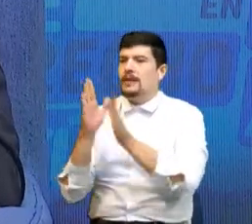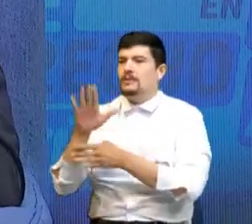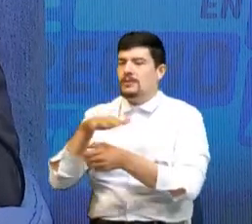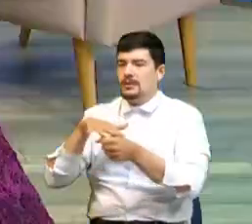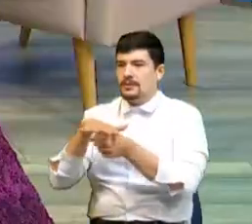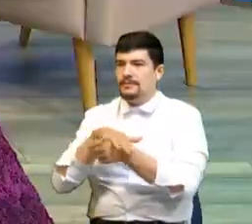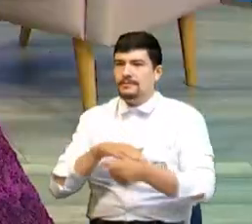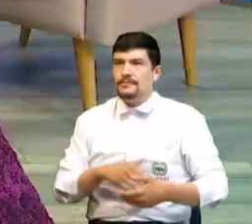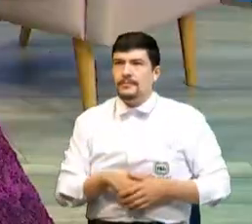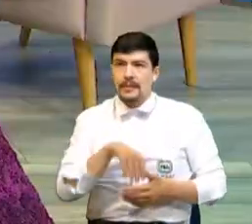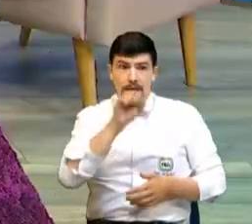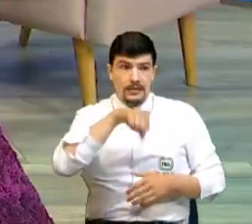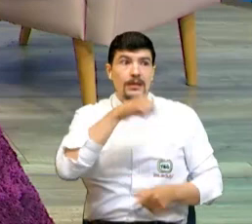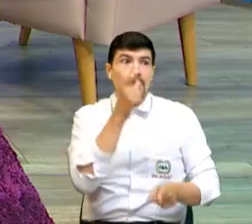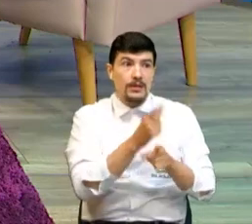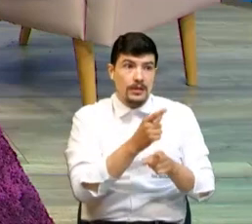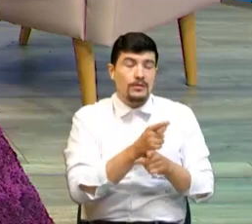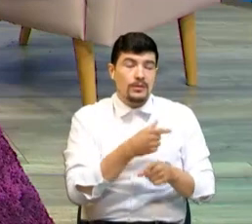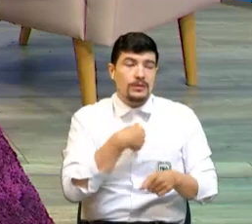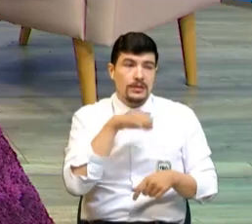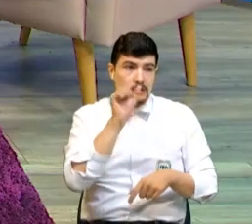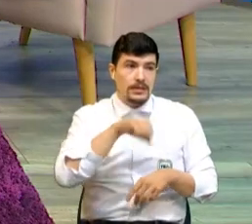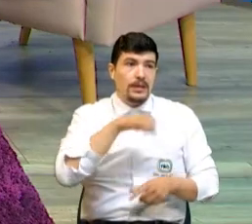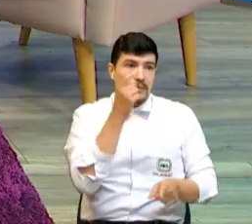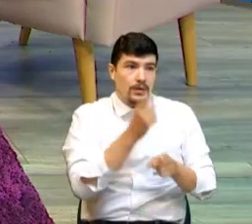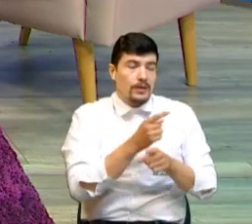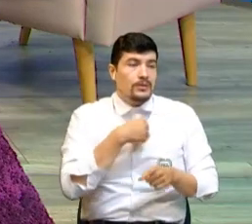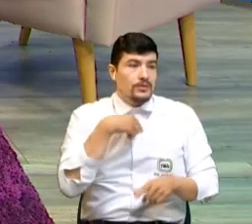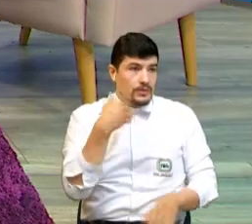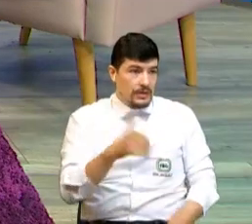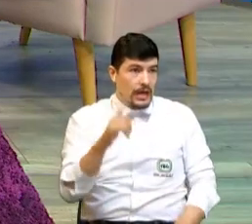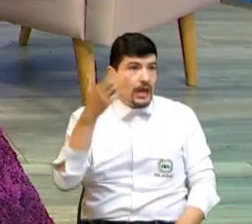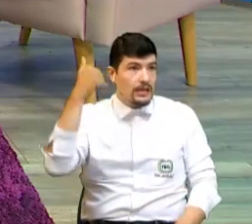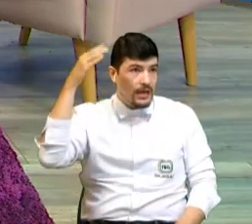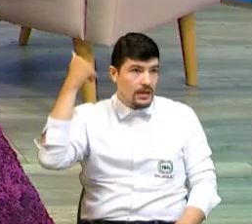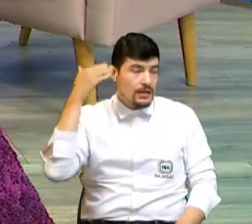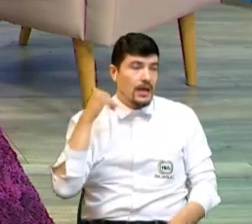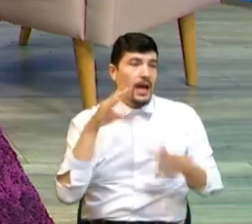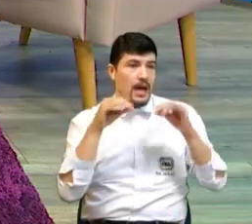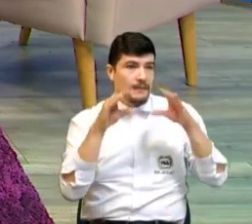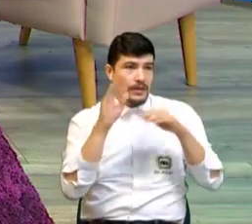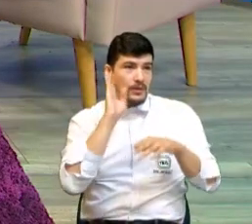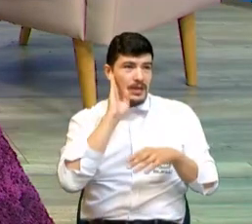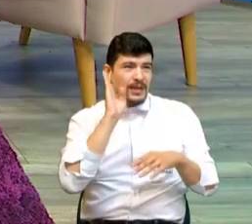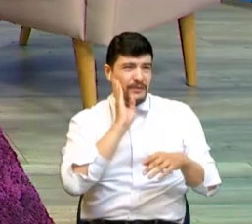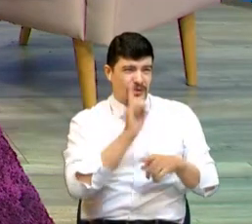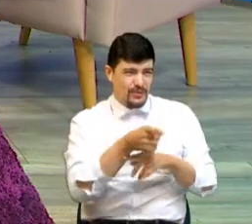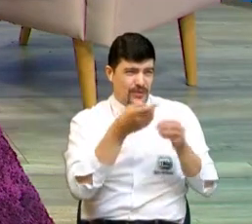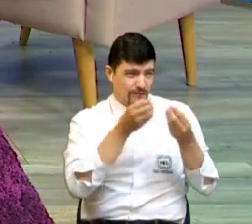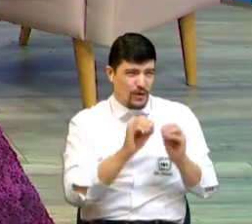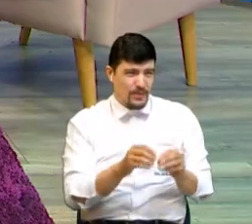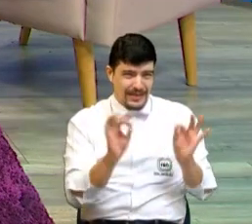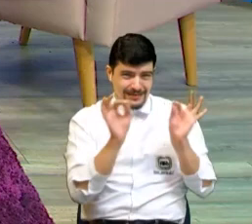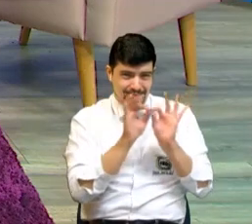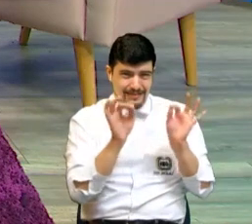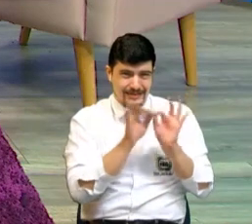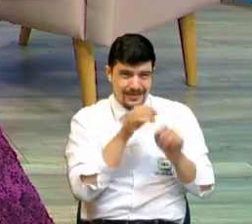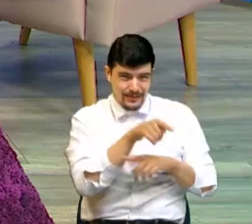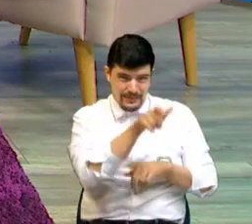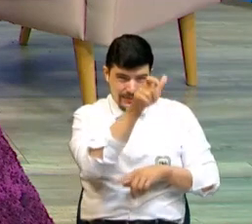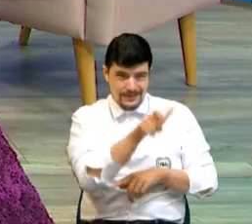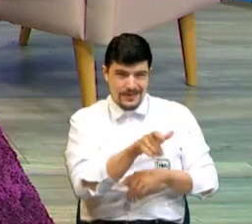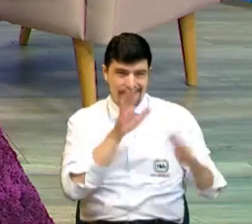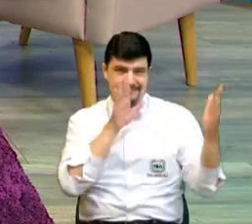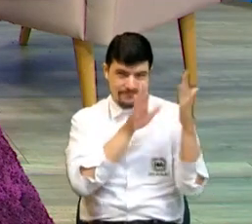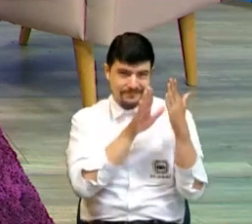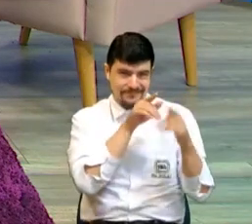Sí, yo estuve hablando telefónicamente de manera breve con el